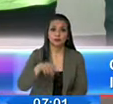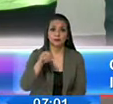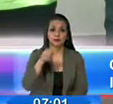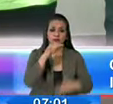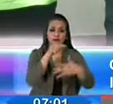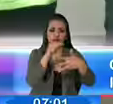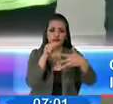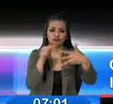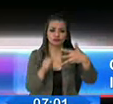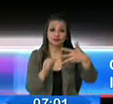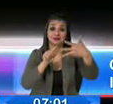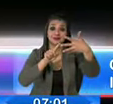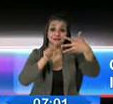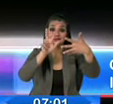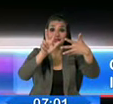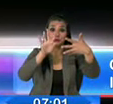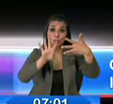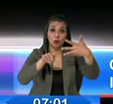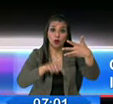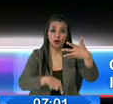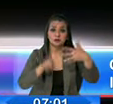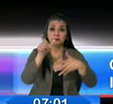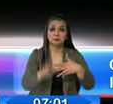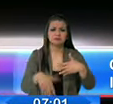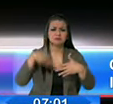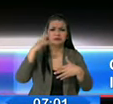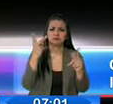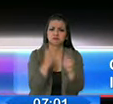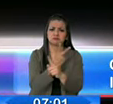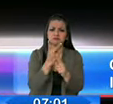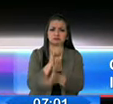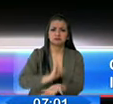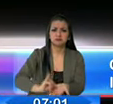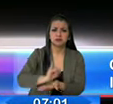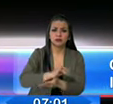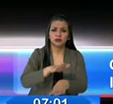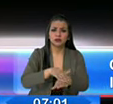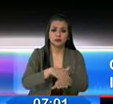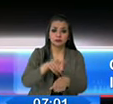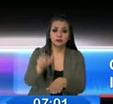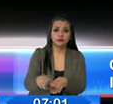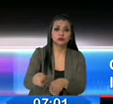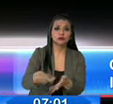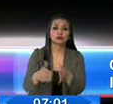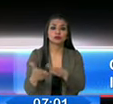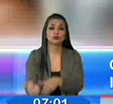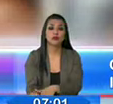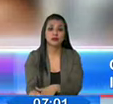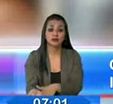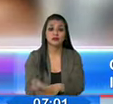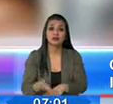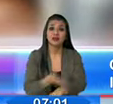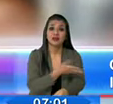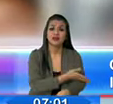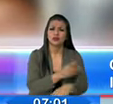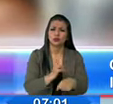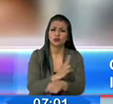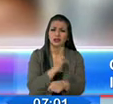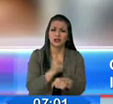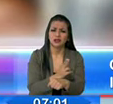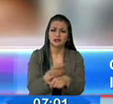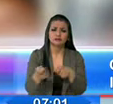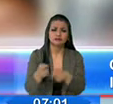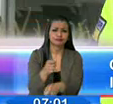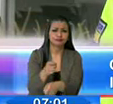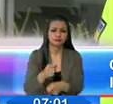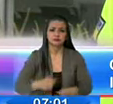y 4 de la lista de los más buscados de Imbabura por estar vinculados en el delito de asesinato. Para el crimen habrían utilizado un arma corto